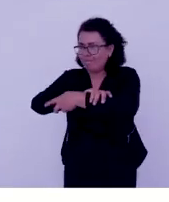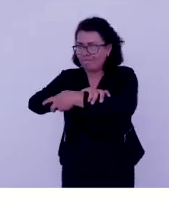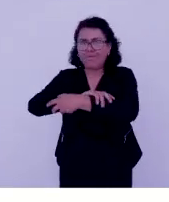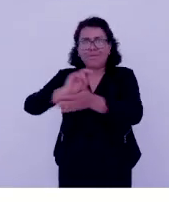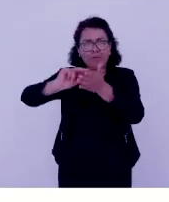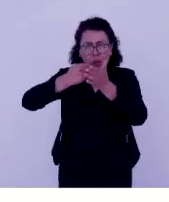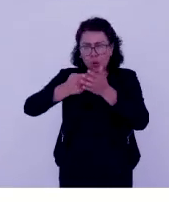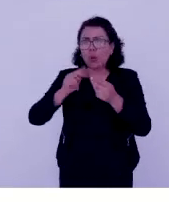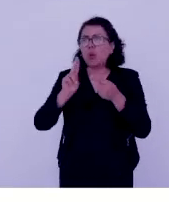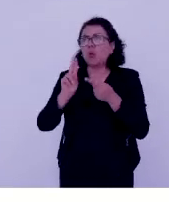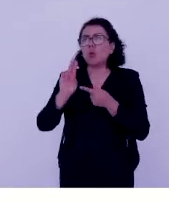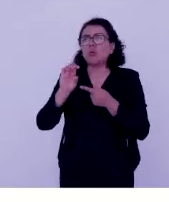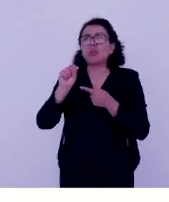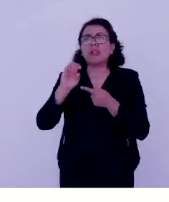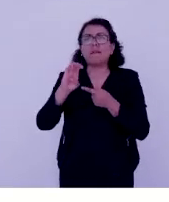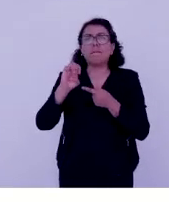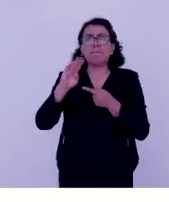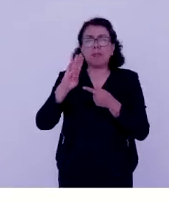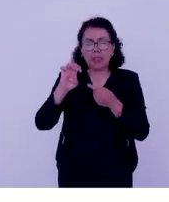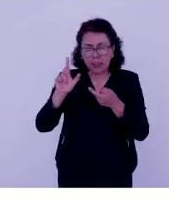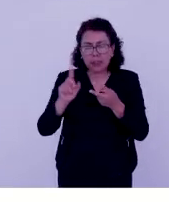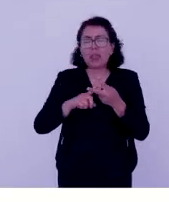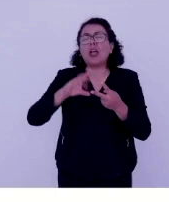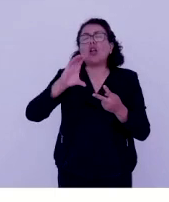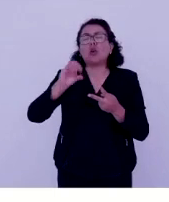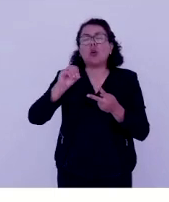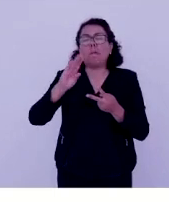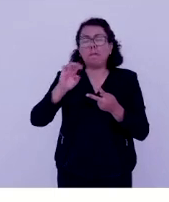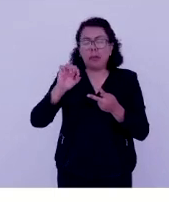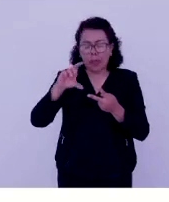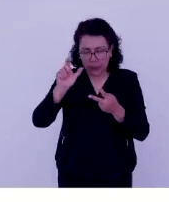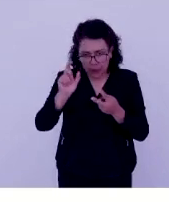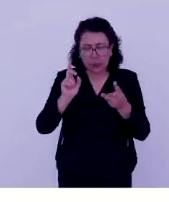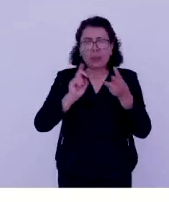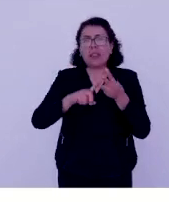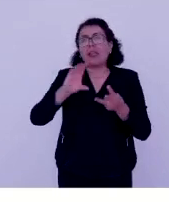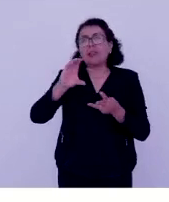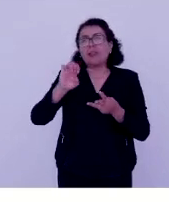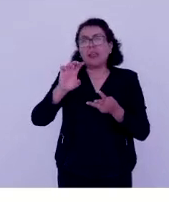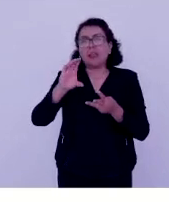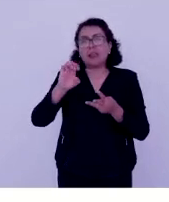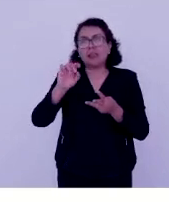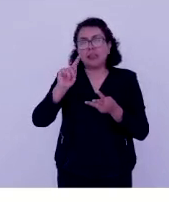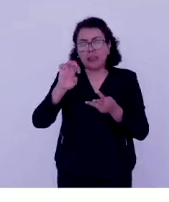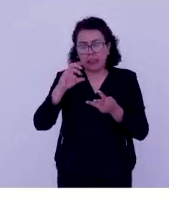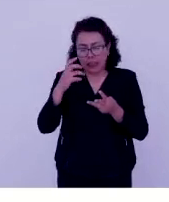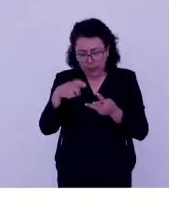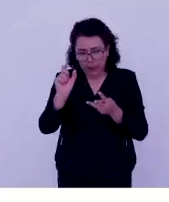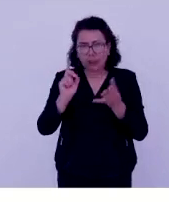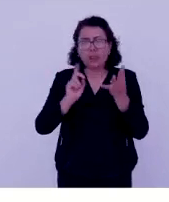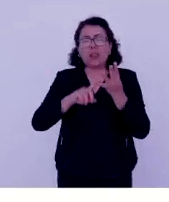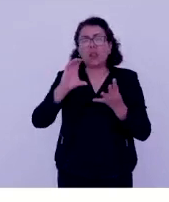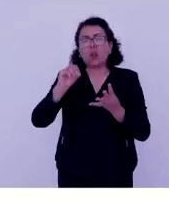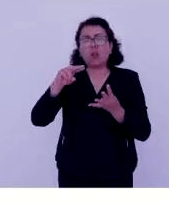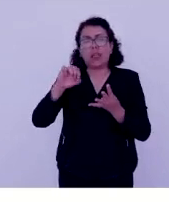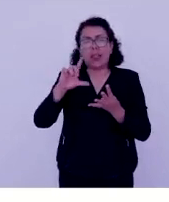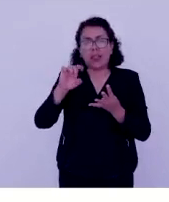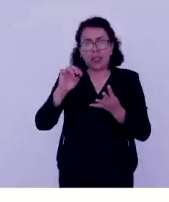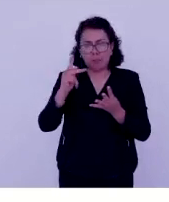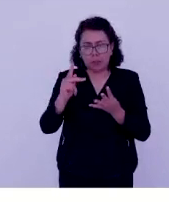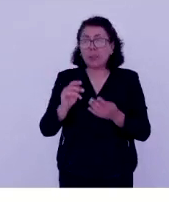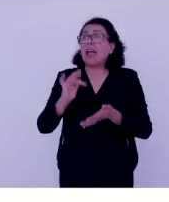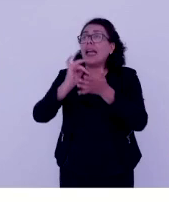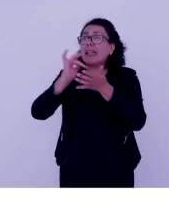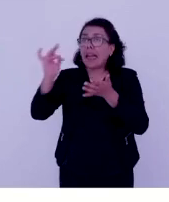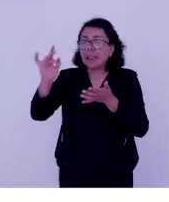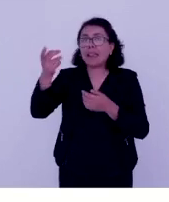conjunto con ubec covac cesitec y Conalep para llegar a un mayor Universo de alumnos Muchas gracias a la secretaria